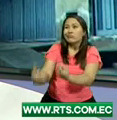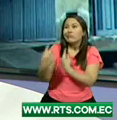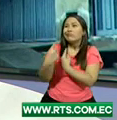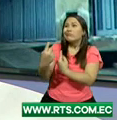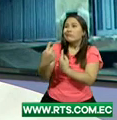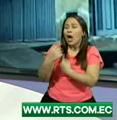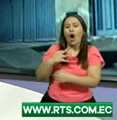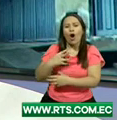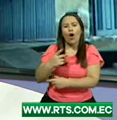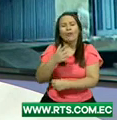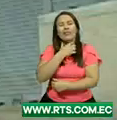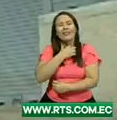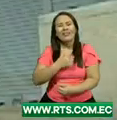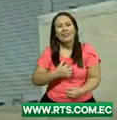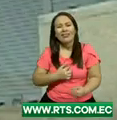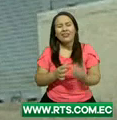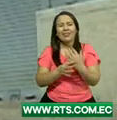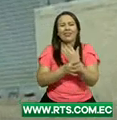y enseres